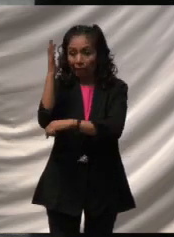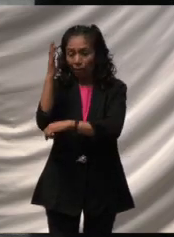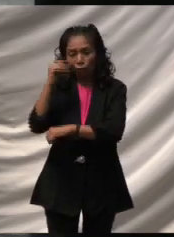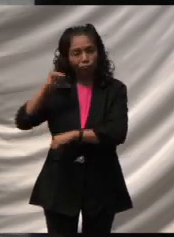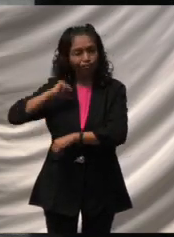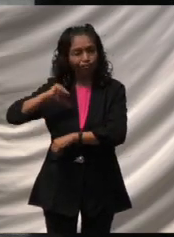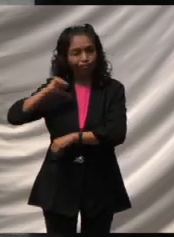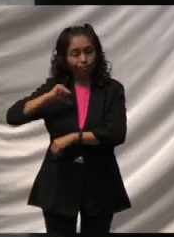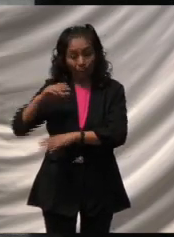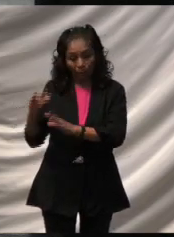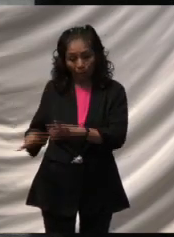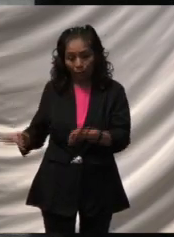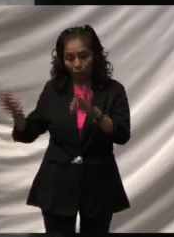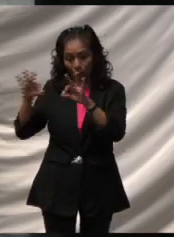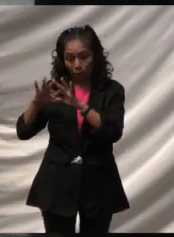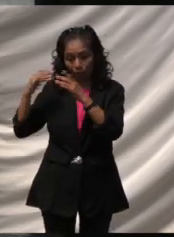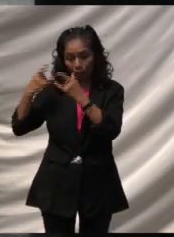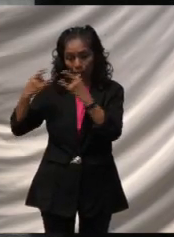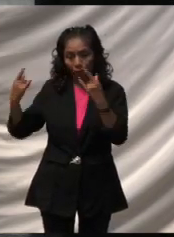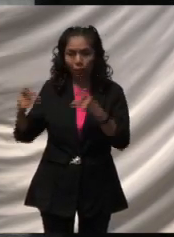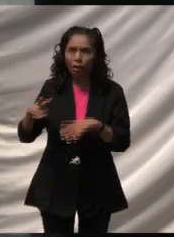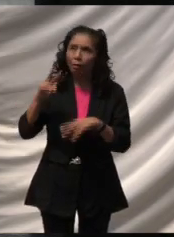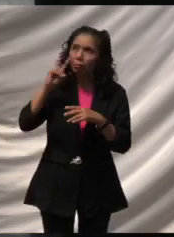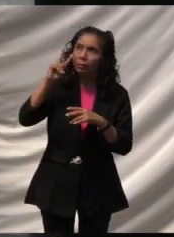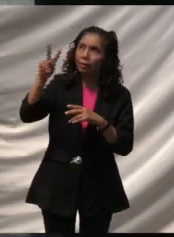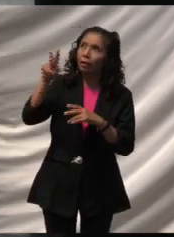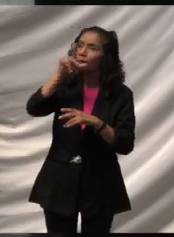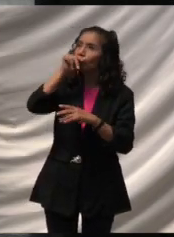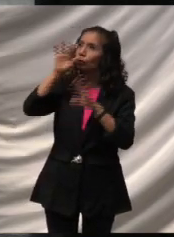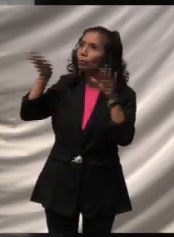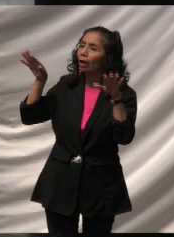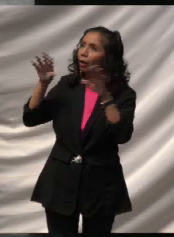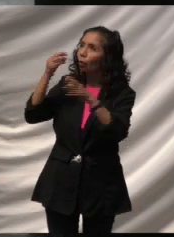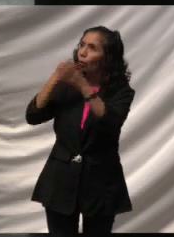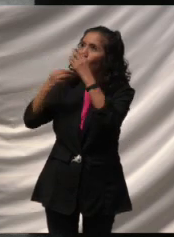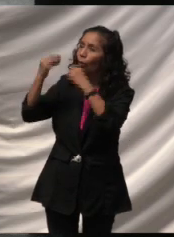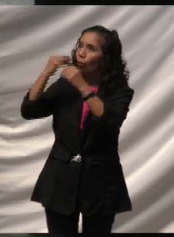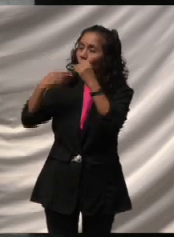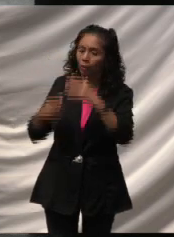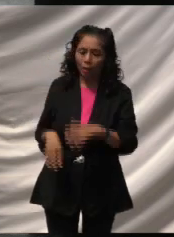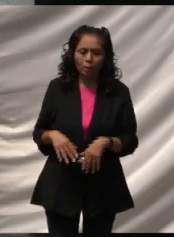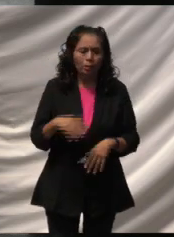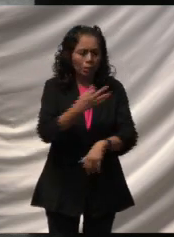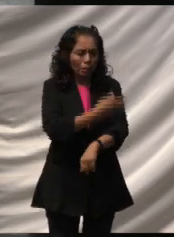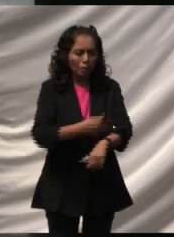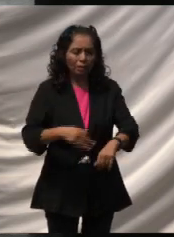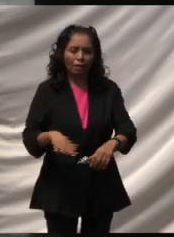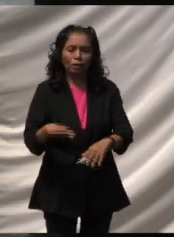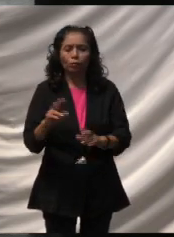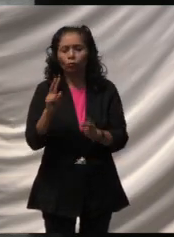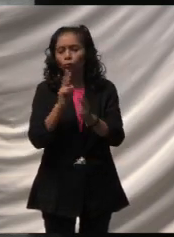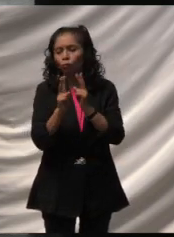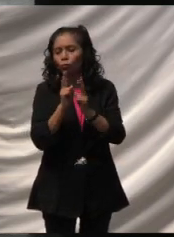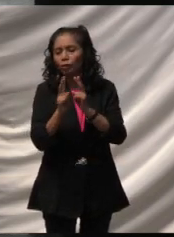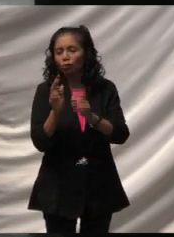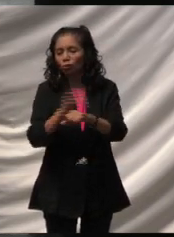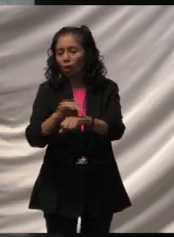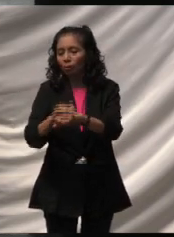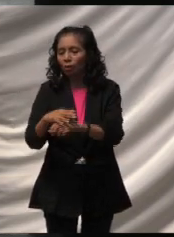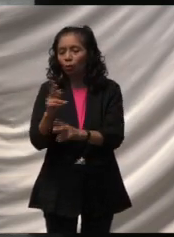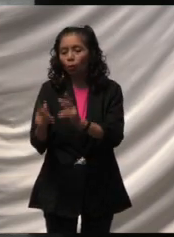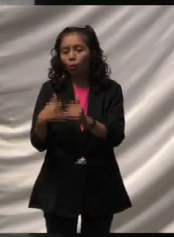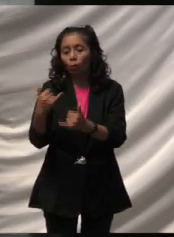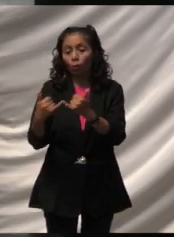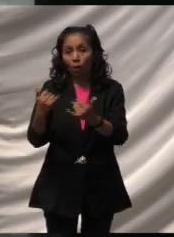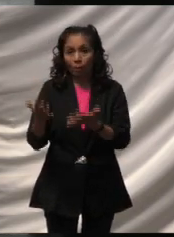México. Veía cómo las aves comían su fruto. También por las tardes se reunía con otros niños que eran sus vecinos. Pasó el tiempo